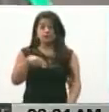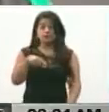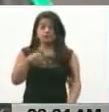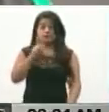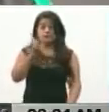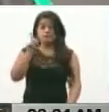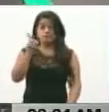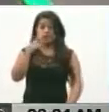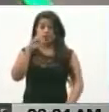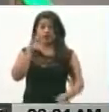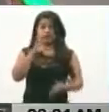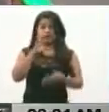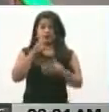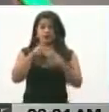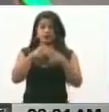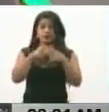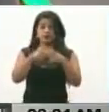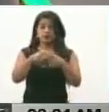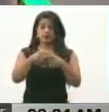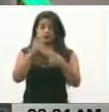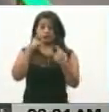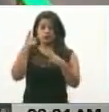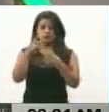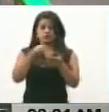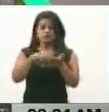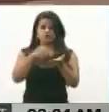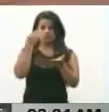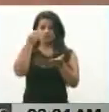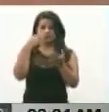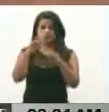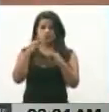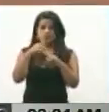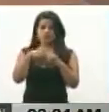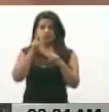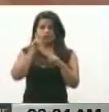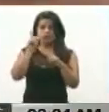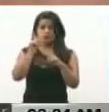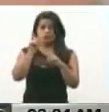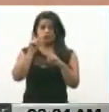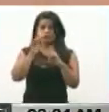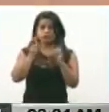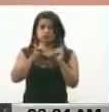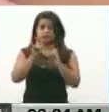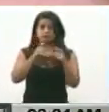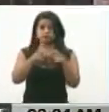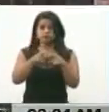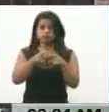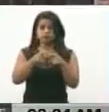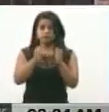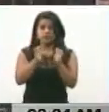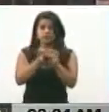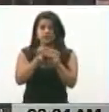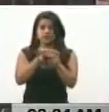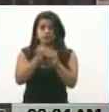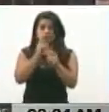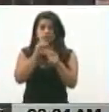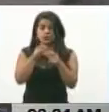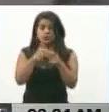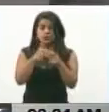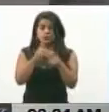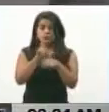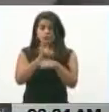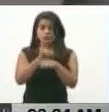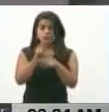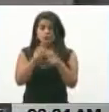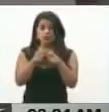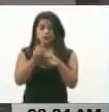está aquí en la mesa, que quizás no dice mucho, pero esto es un decodificador tamaño miniatura. Eso es el trabajo